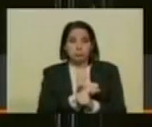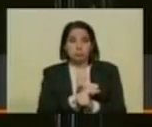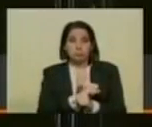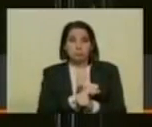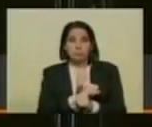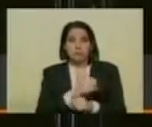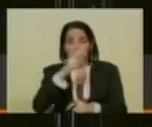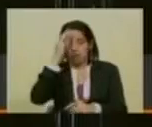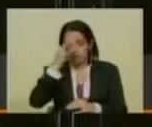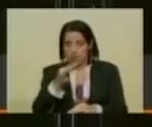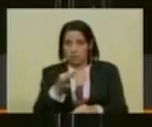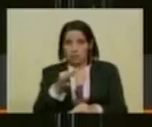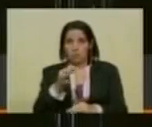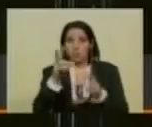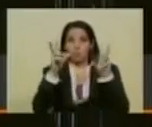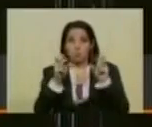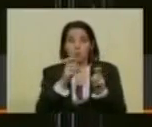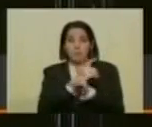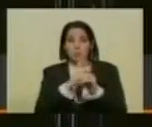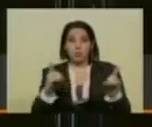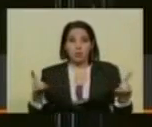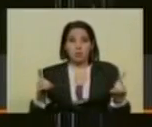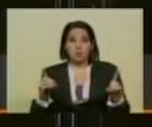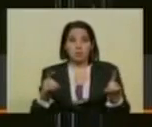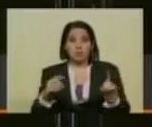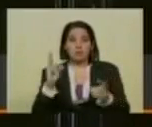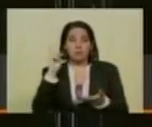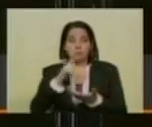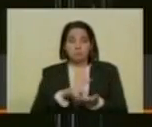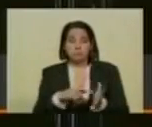de una nueva democracia popular, protagónica,